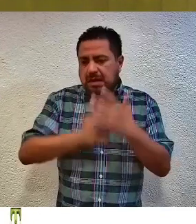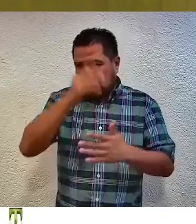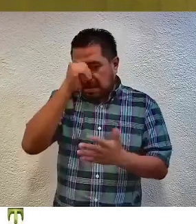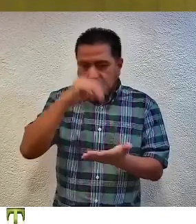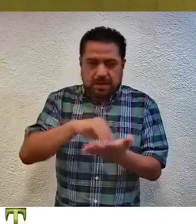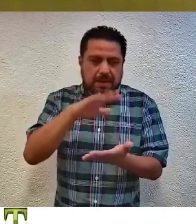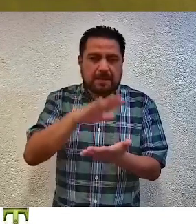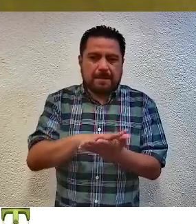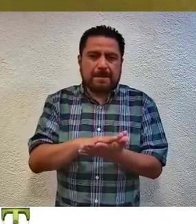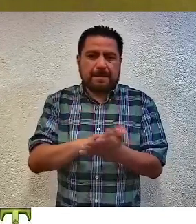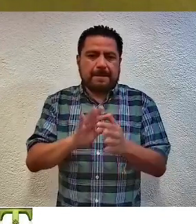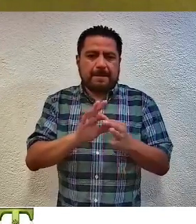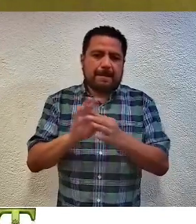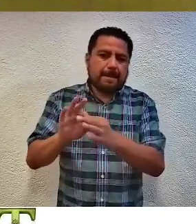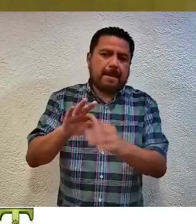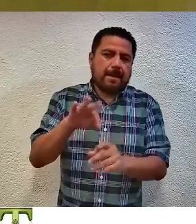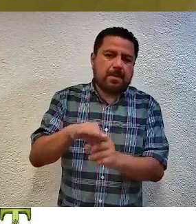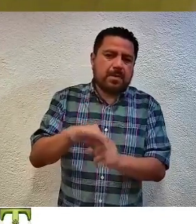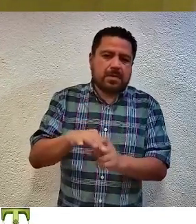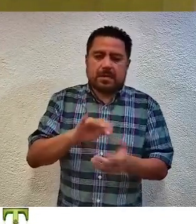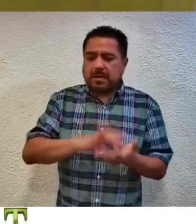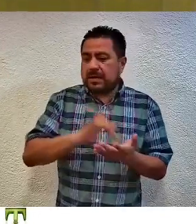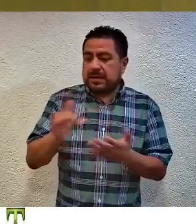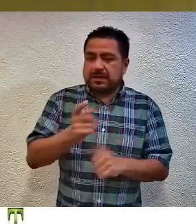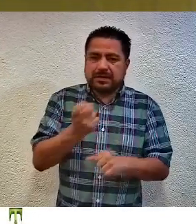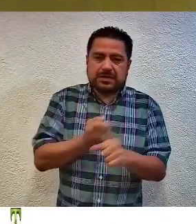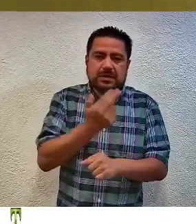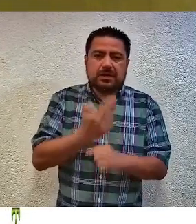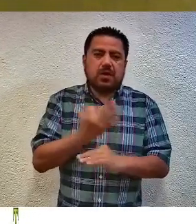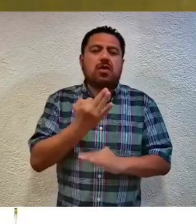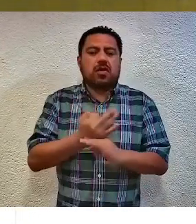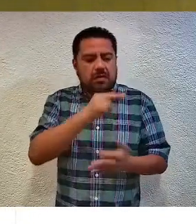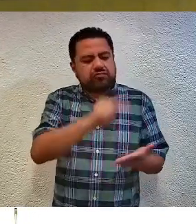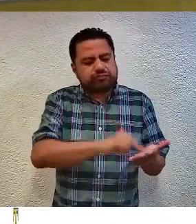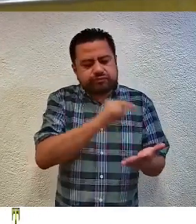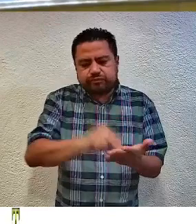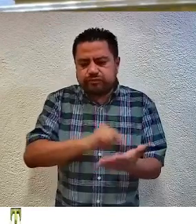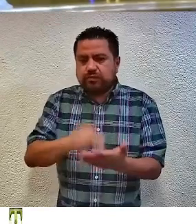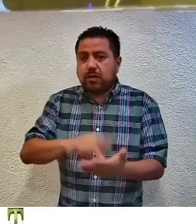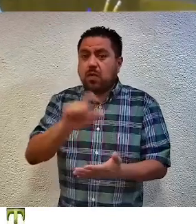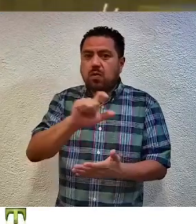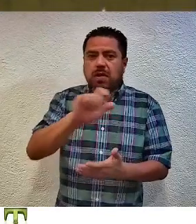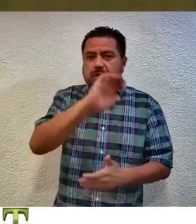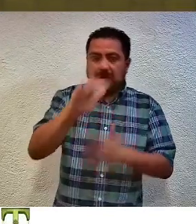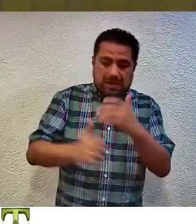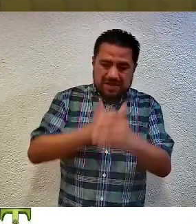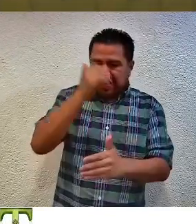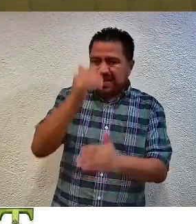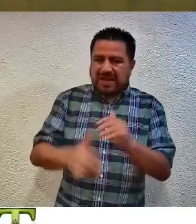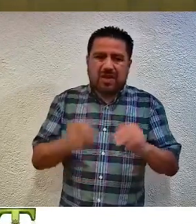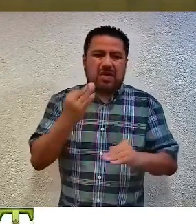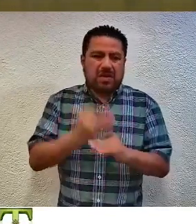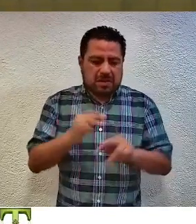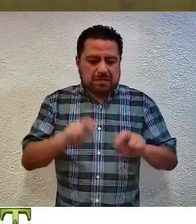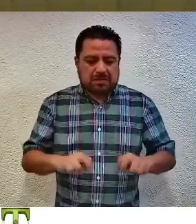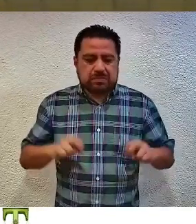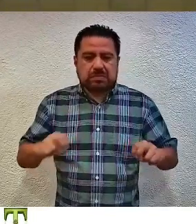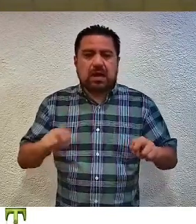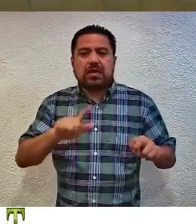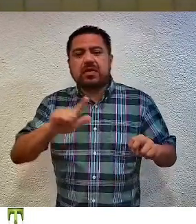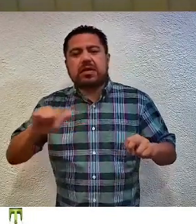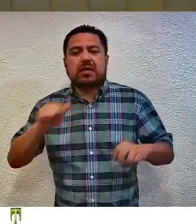aprobado por unanimidad de votos. Gracias, secretario. Sírvase recabar las firmas a la conclusión de la presente sesión y, en consecuencia,